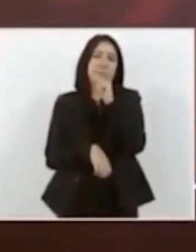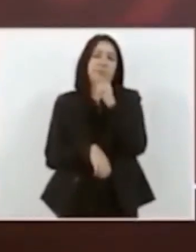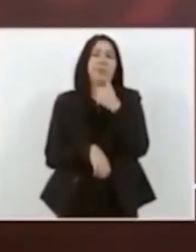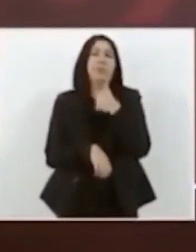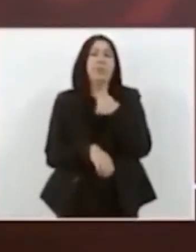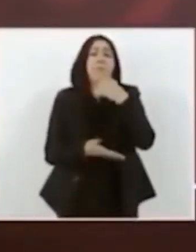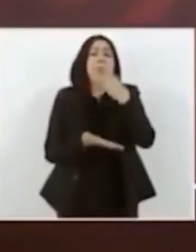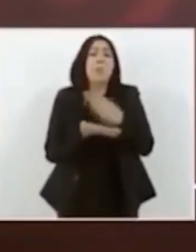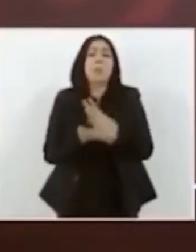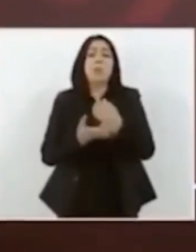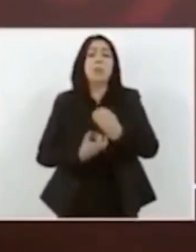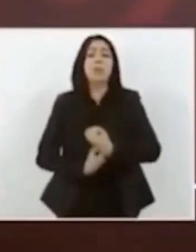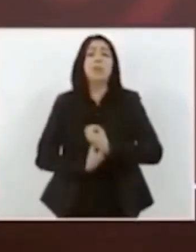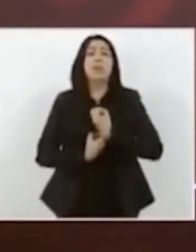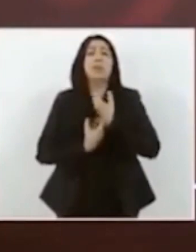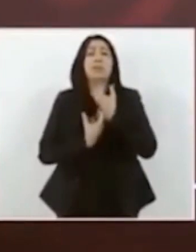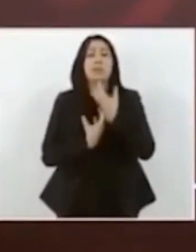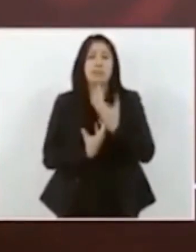que expresarme